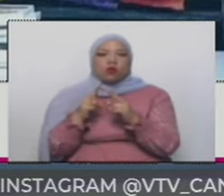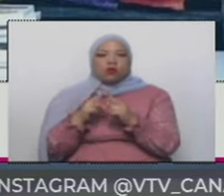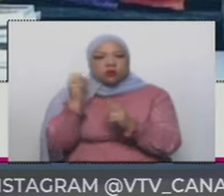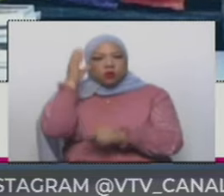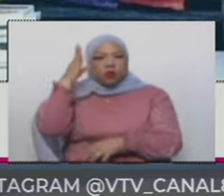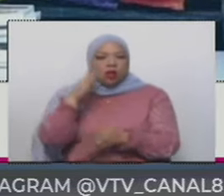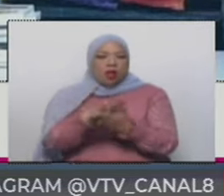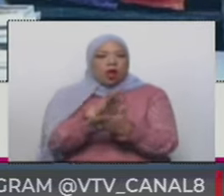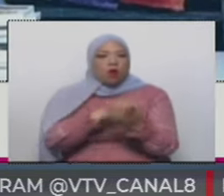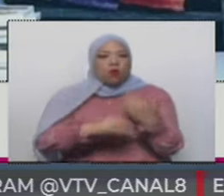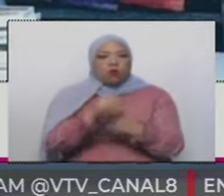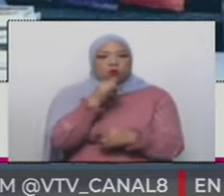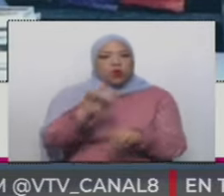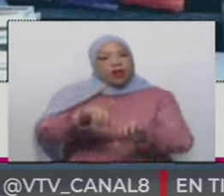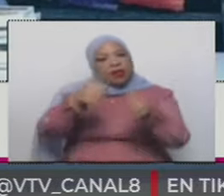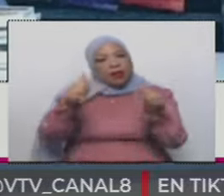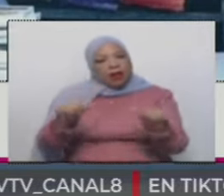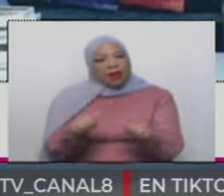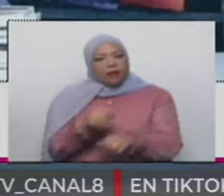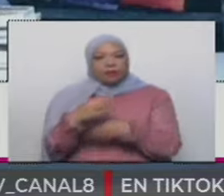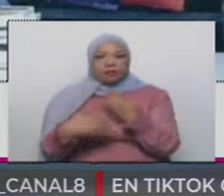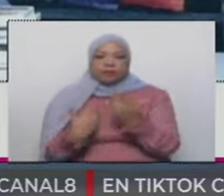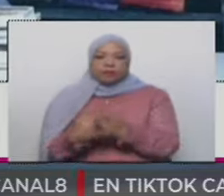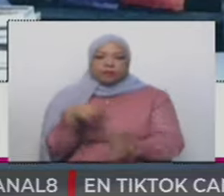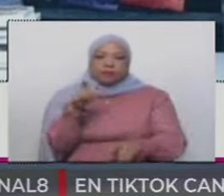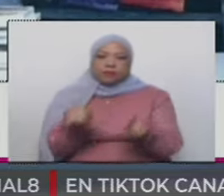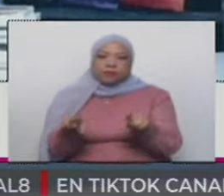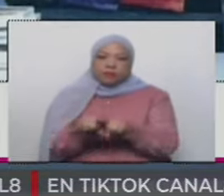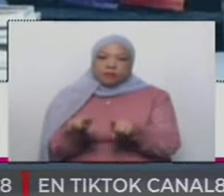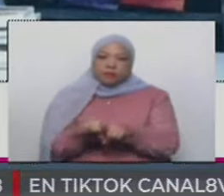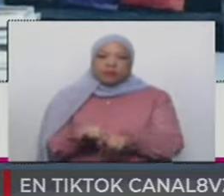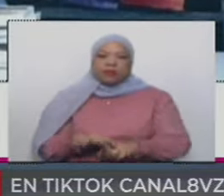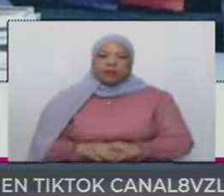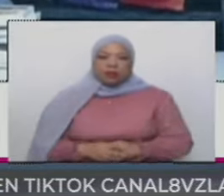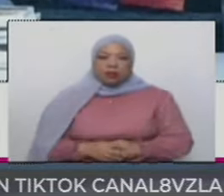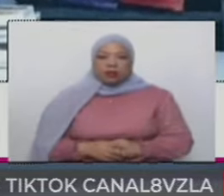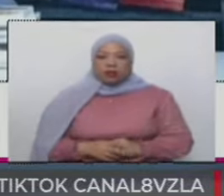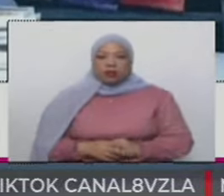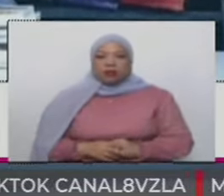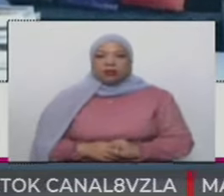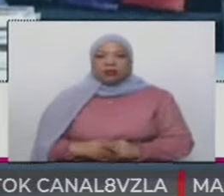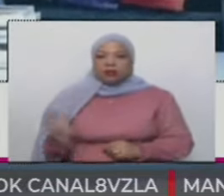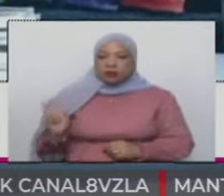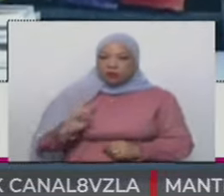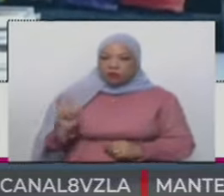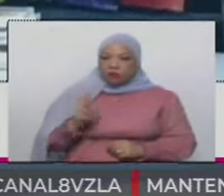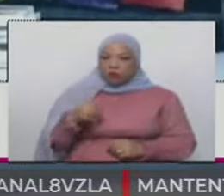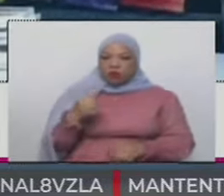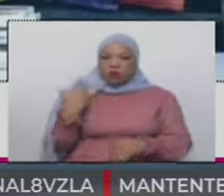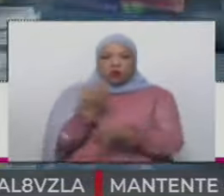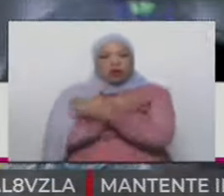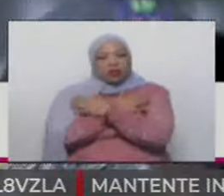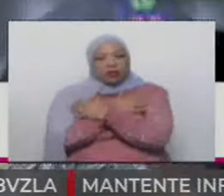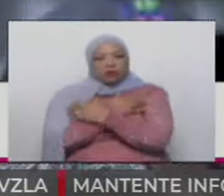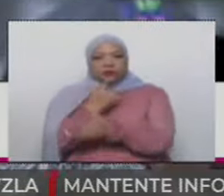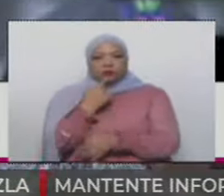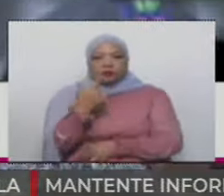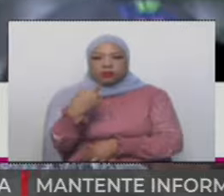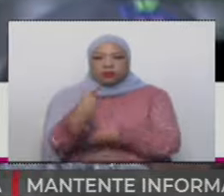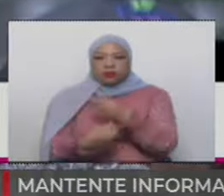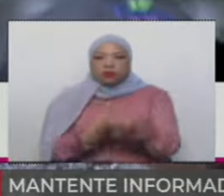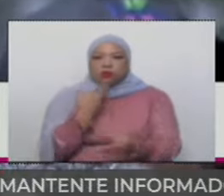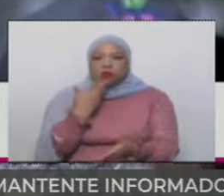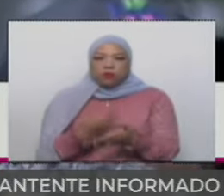de cultura, del arte, que la gente tiene ganas de Venezuela, pues. Te felicito, ¿qué me puedes decir? Muchísimas